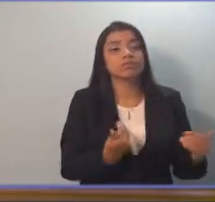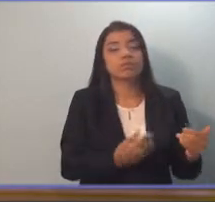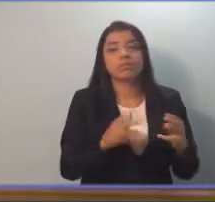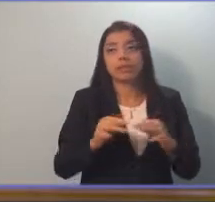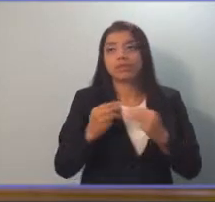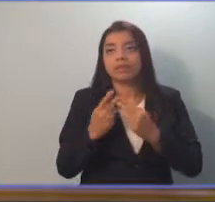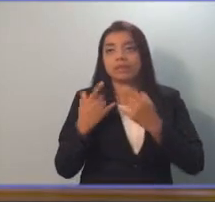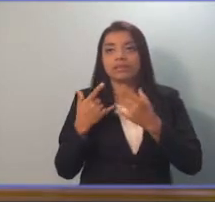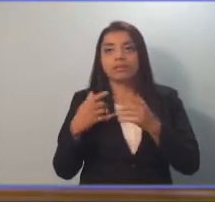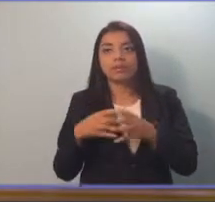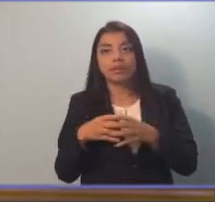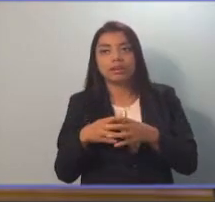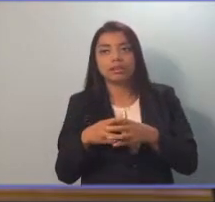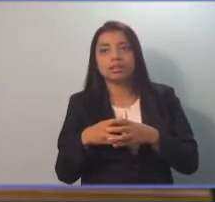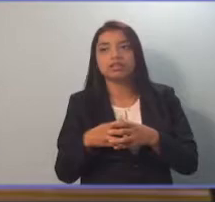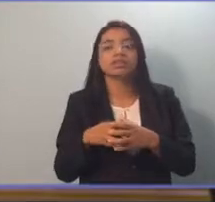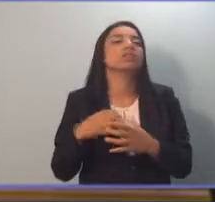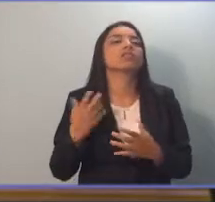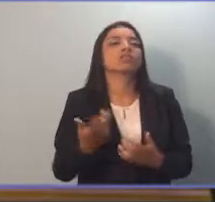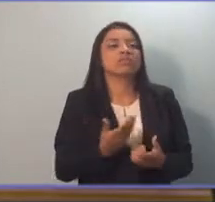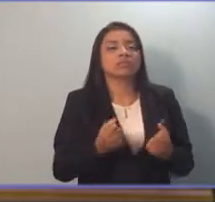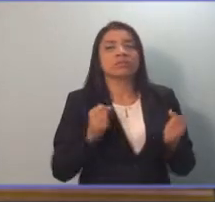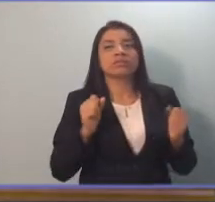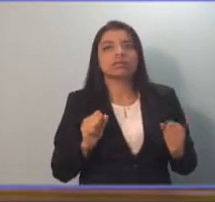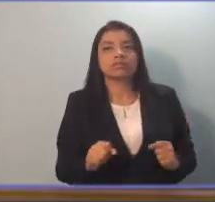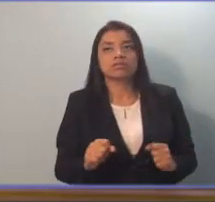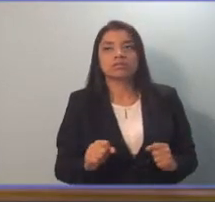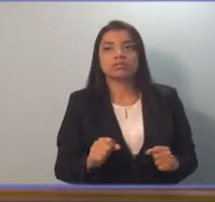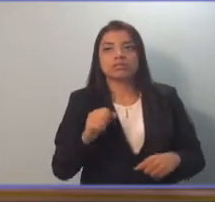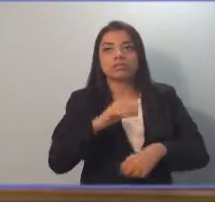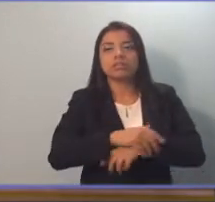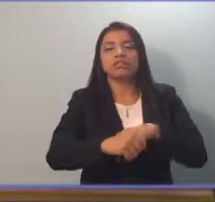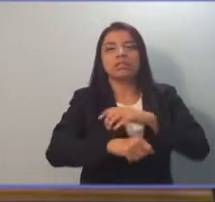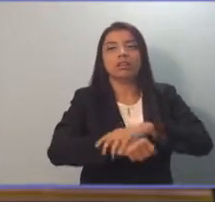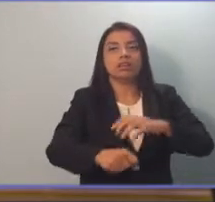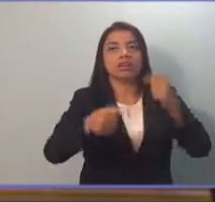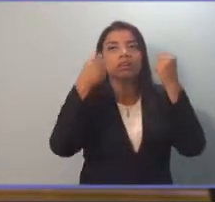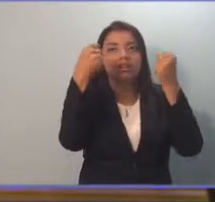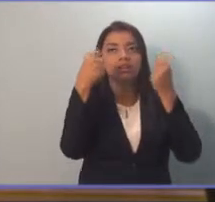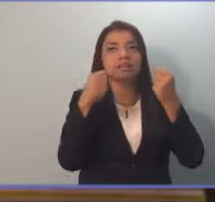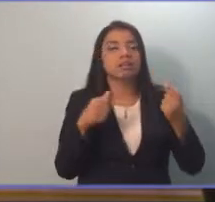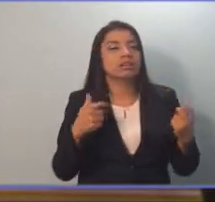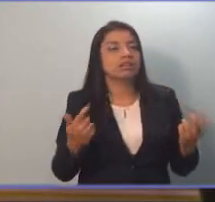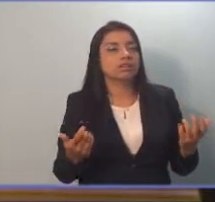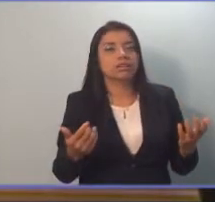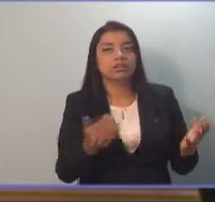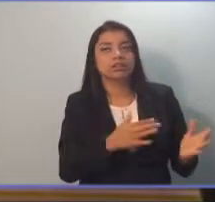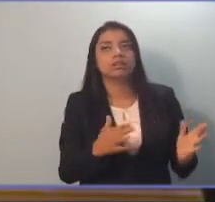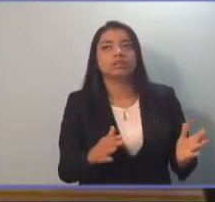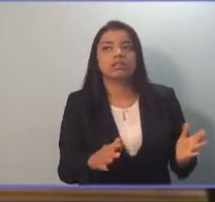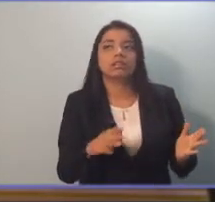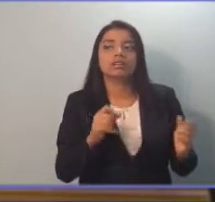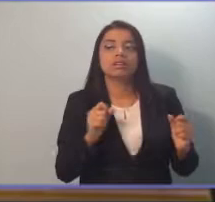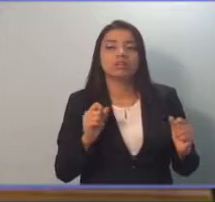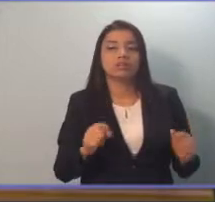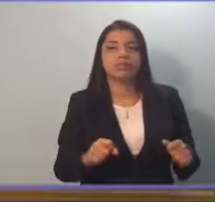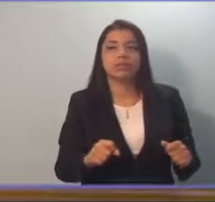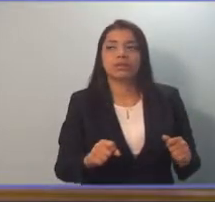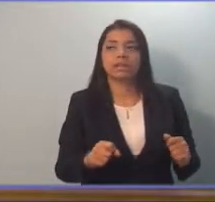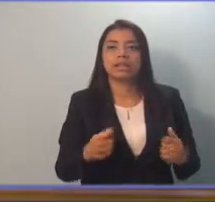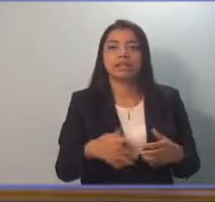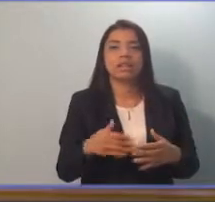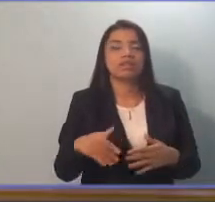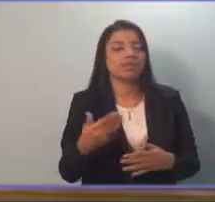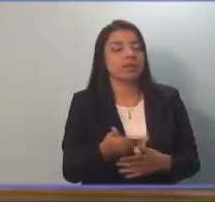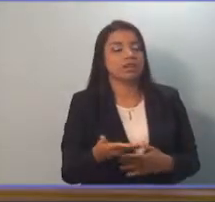o pandillas, que nos permitió la captura de cabecillas y la incautación de bienes de